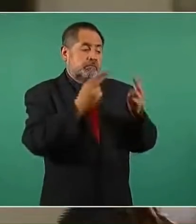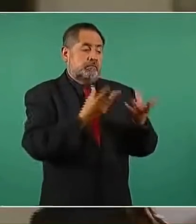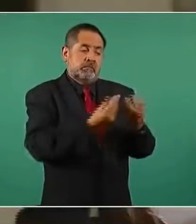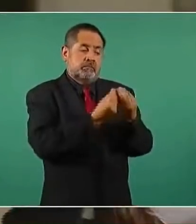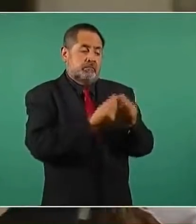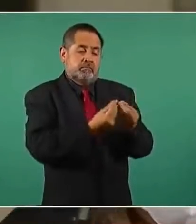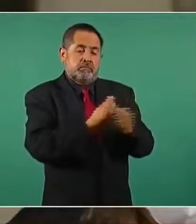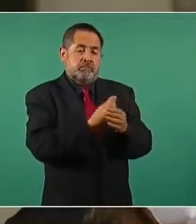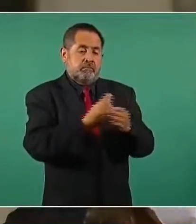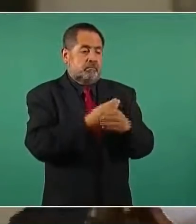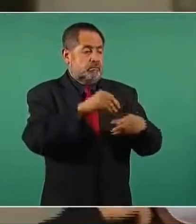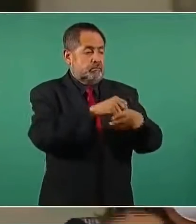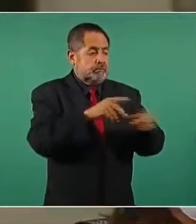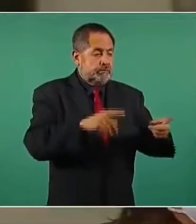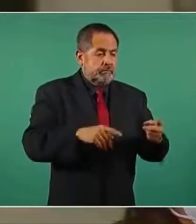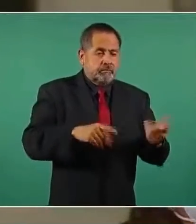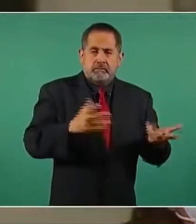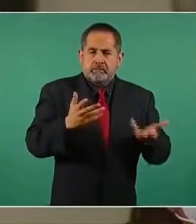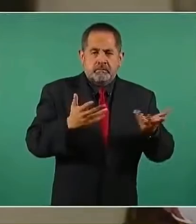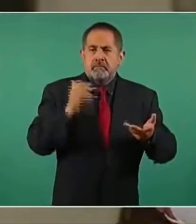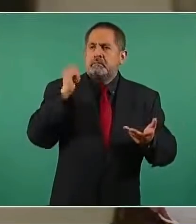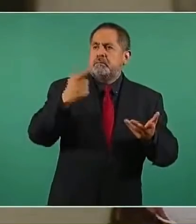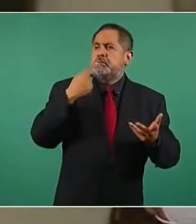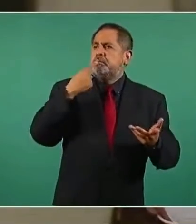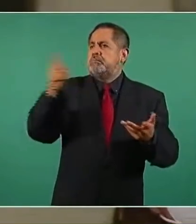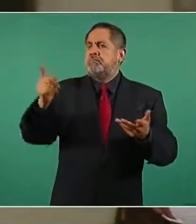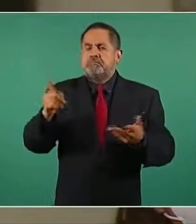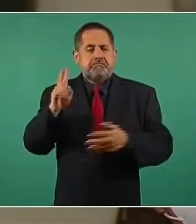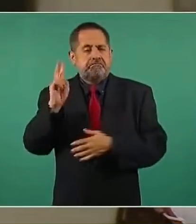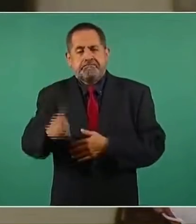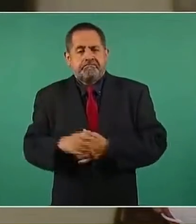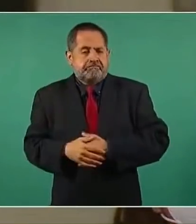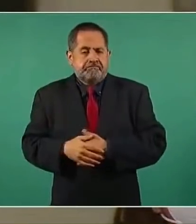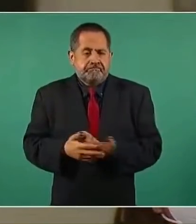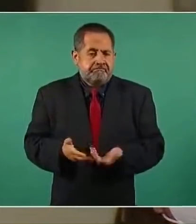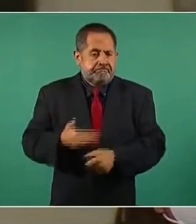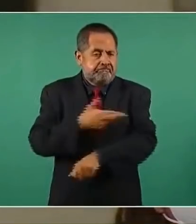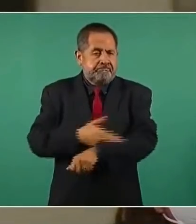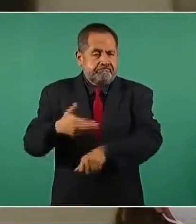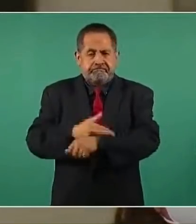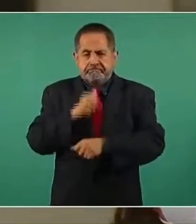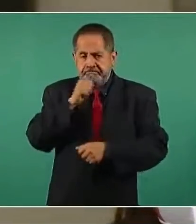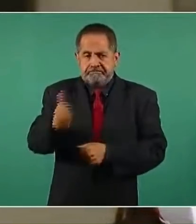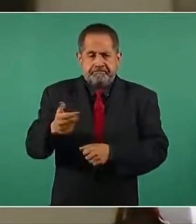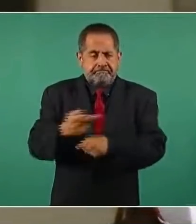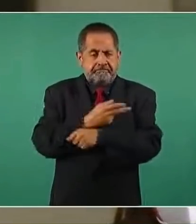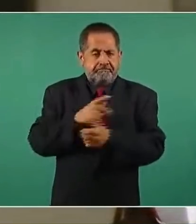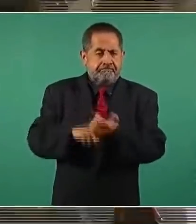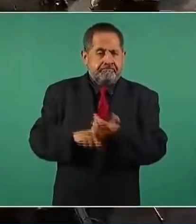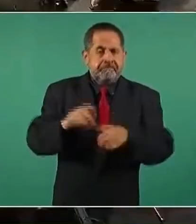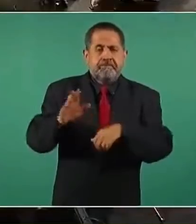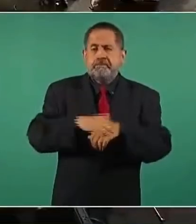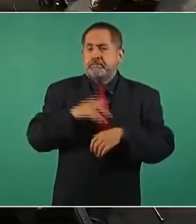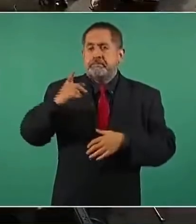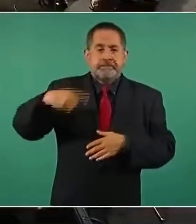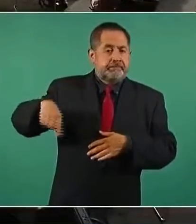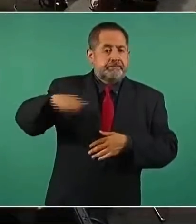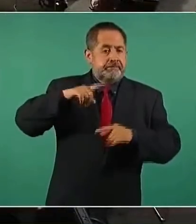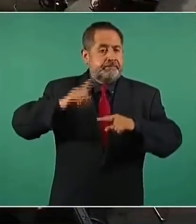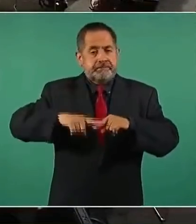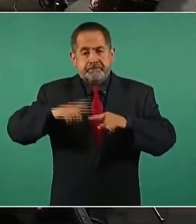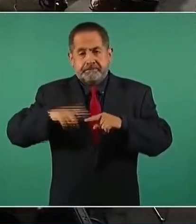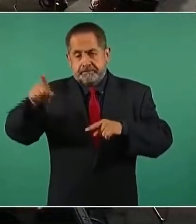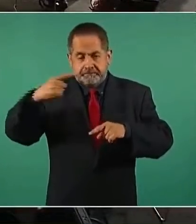mismos y los que llegan a trascender tristemente, pues se quedan ahí, porque los que tienen que observar sobre